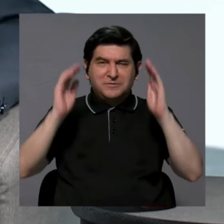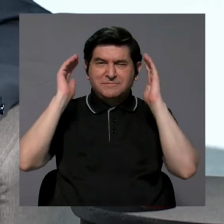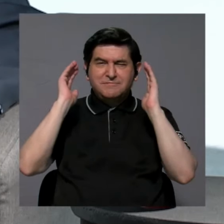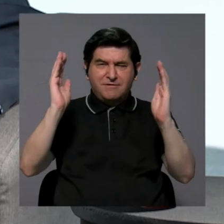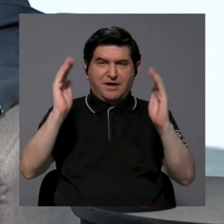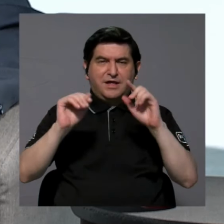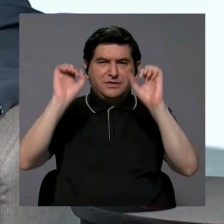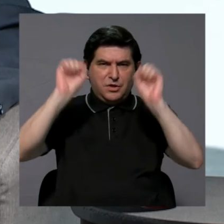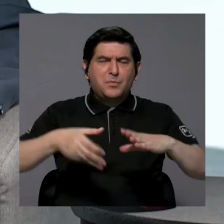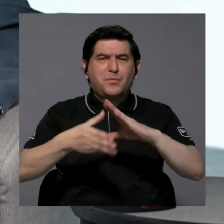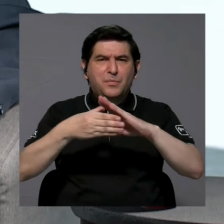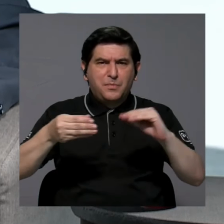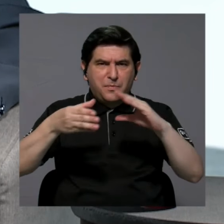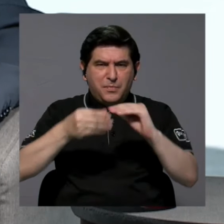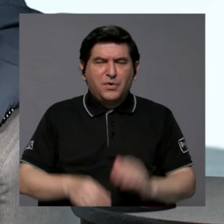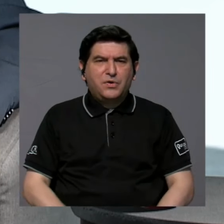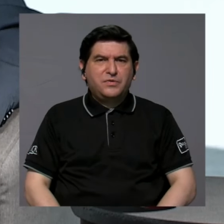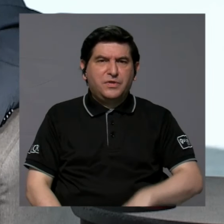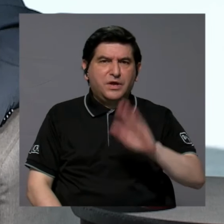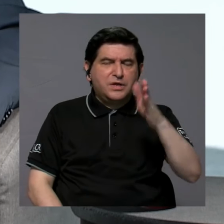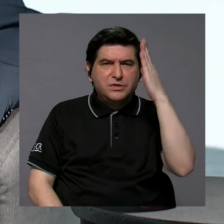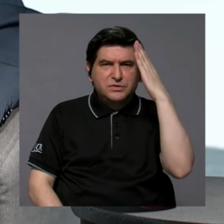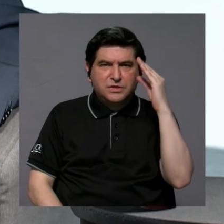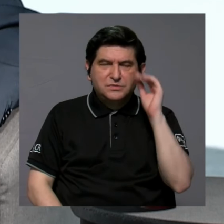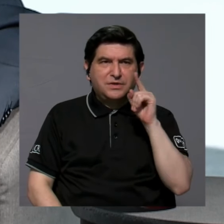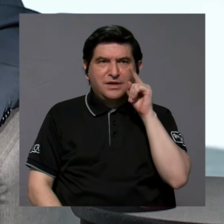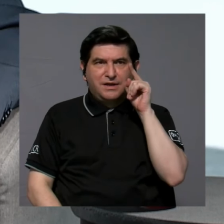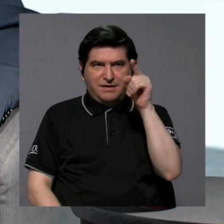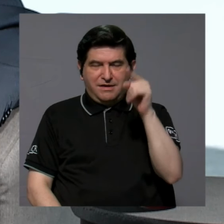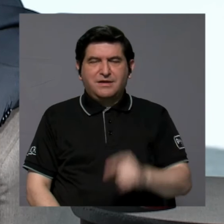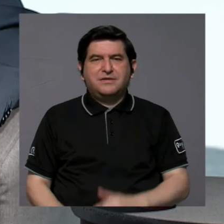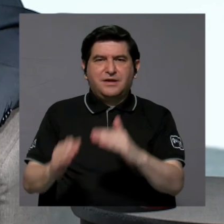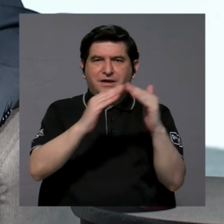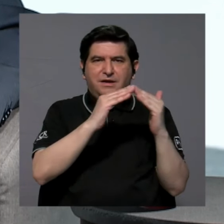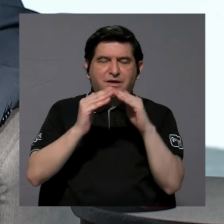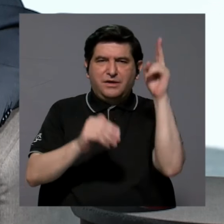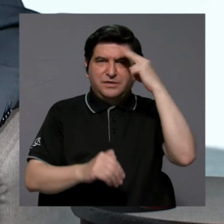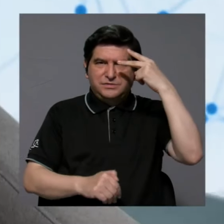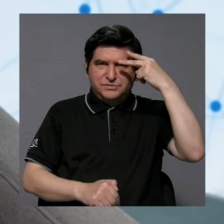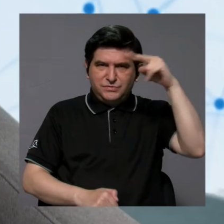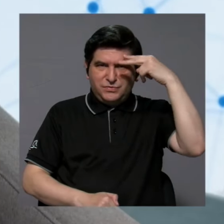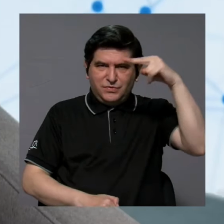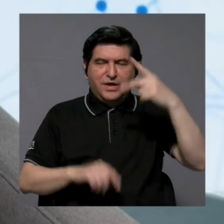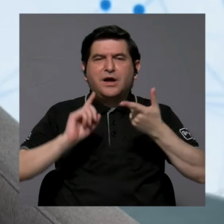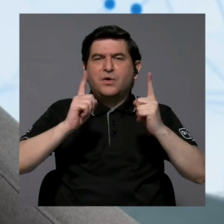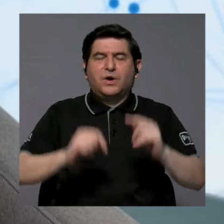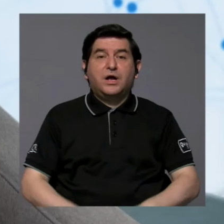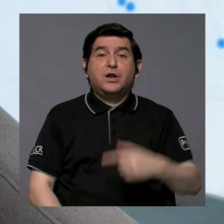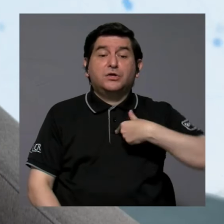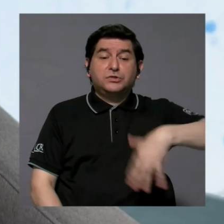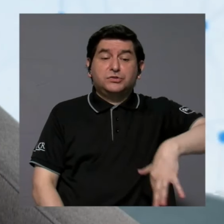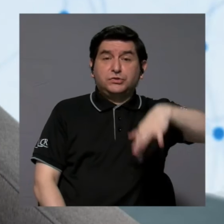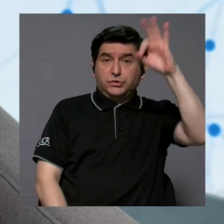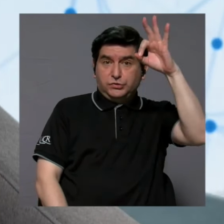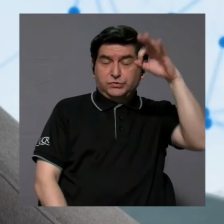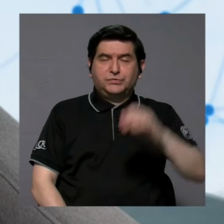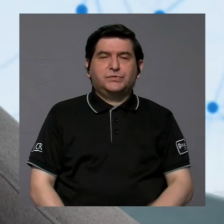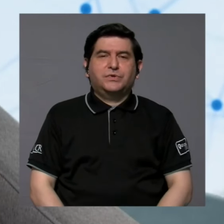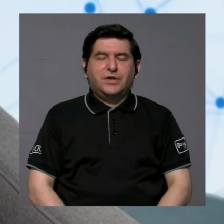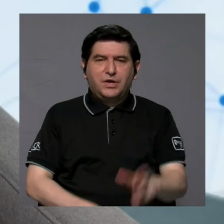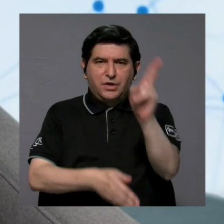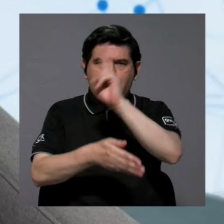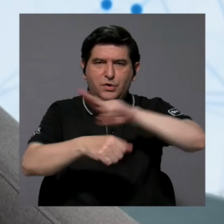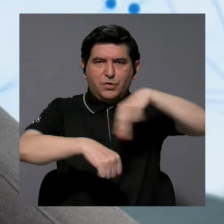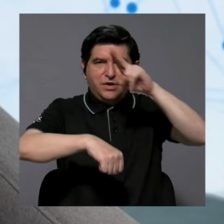que usted pueda comentarnos de su experiencia en la Ciudad de México. Bueno, yo escogí la